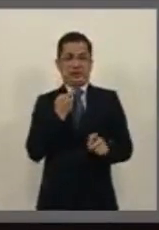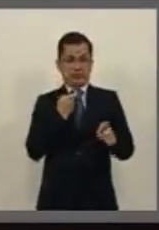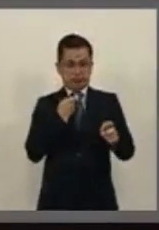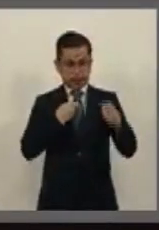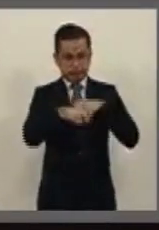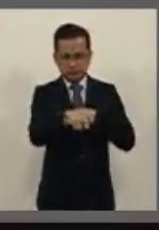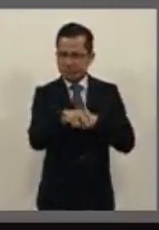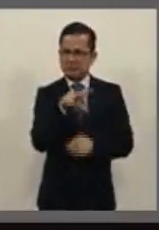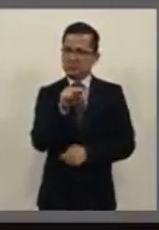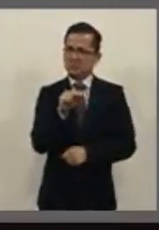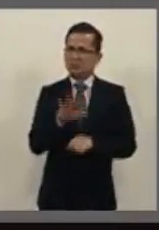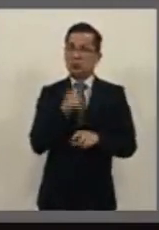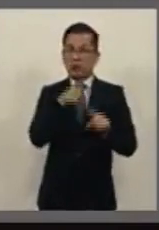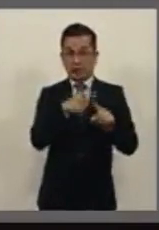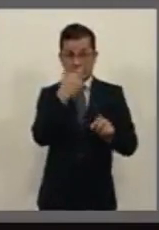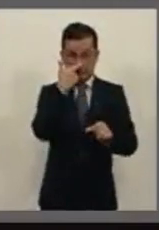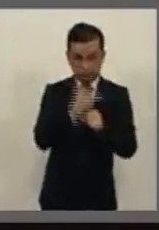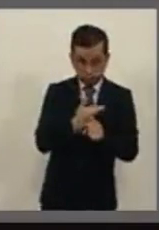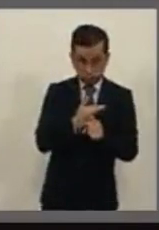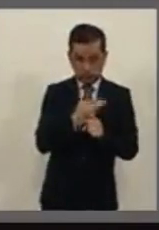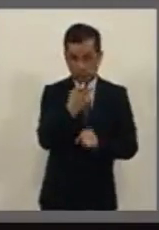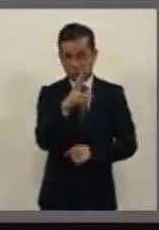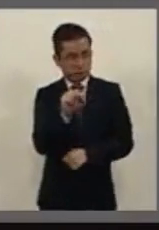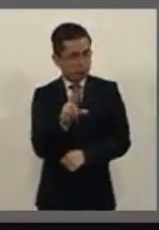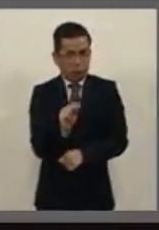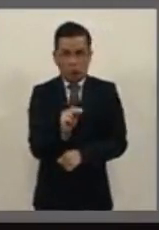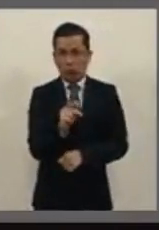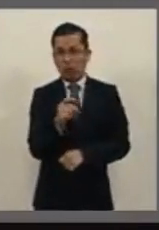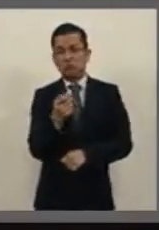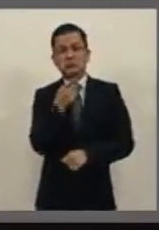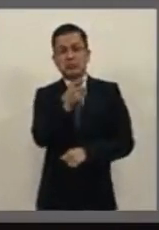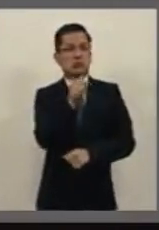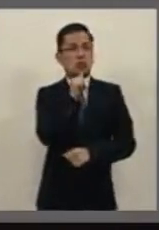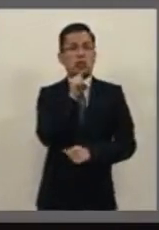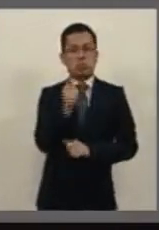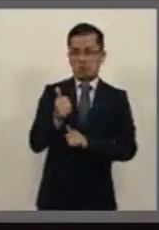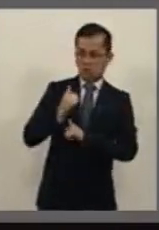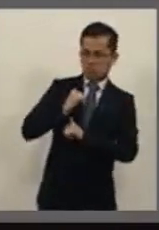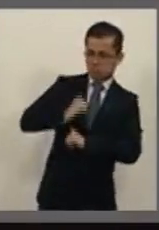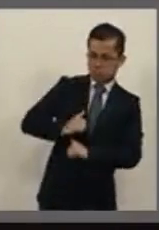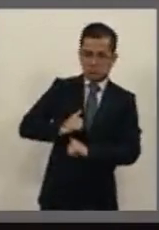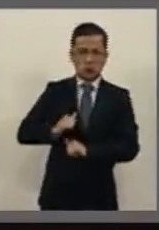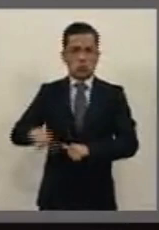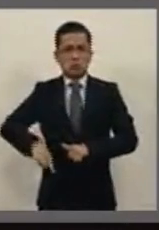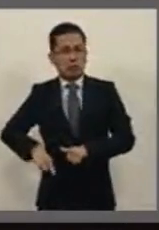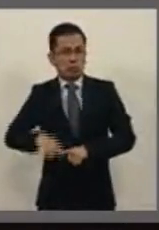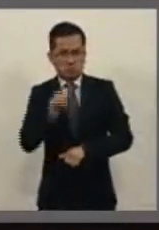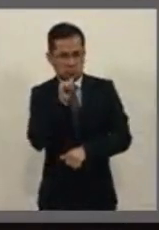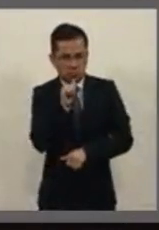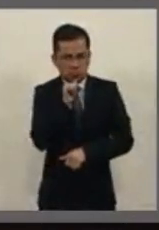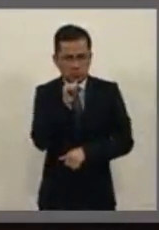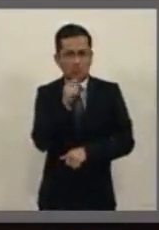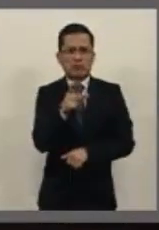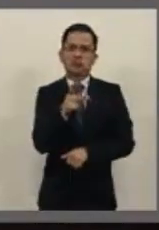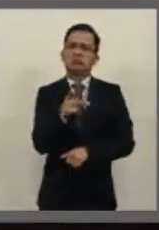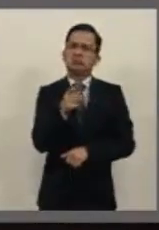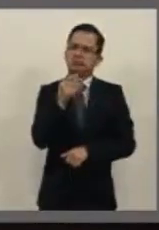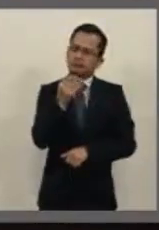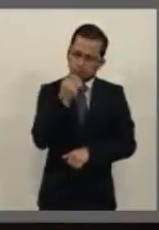ser responsable de ese crimen de Estado y sin haber tomado todavía las riendas del gobierno, tendrá que